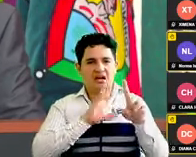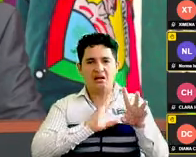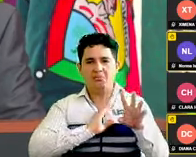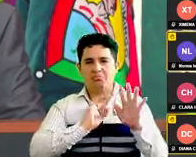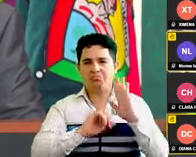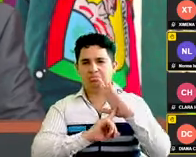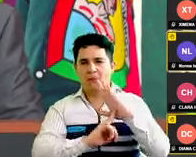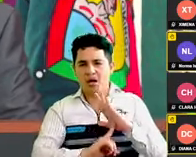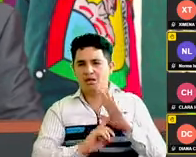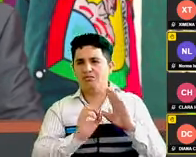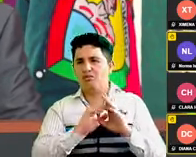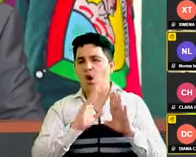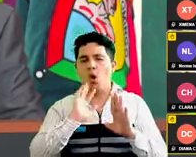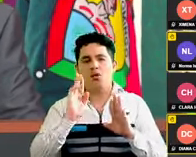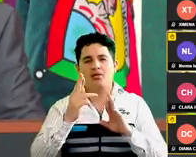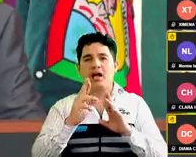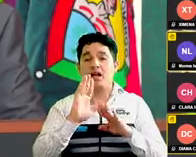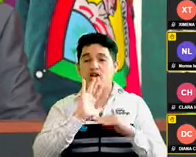hay responsabilidad